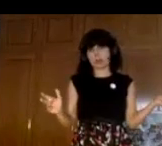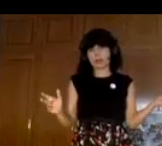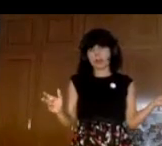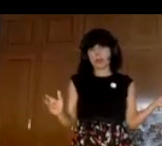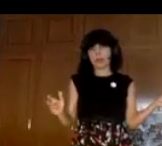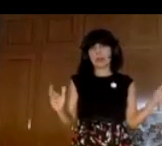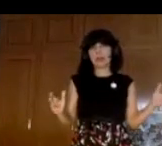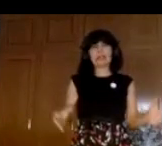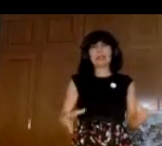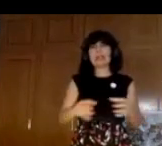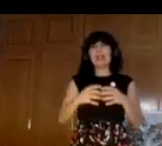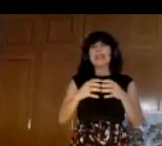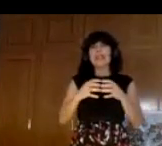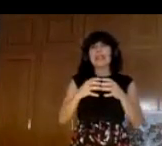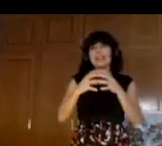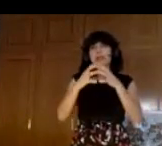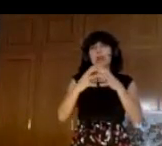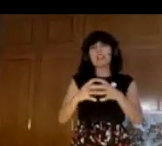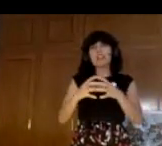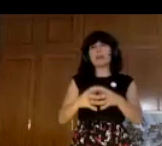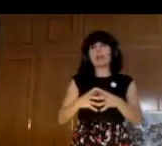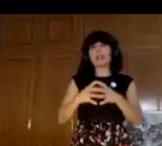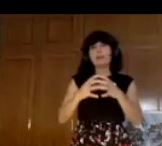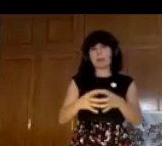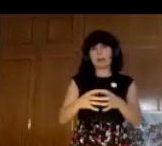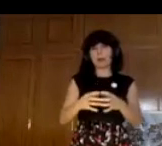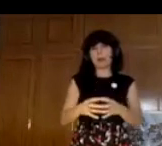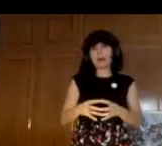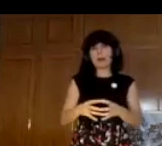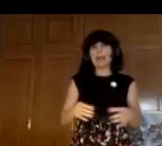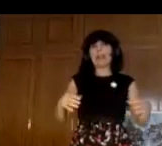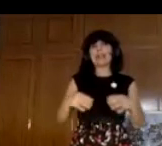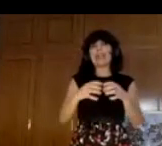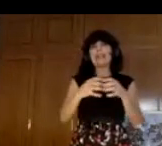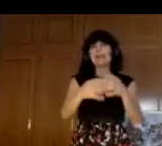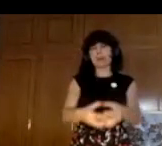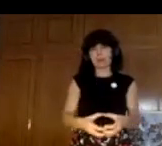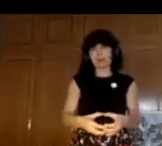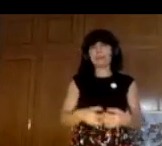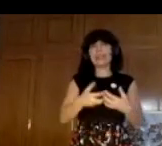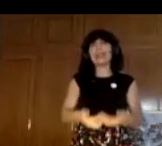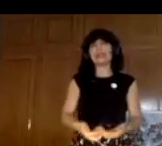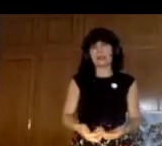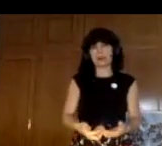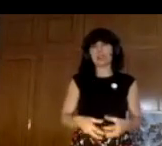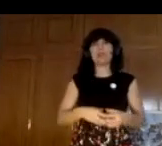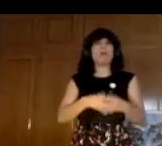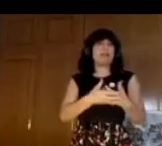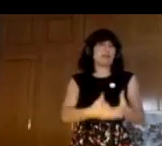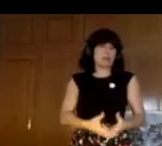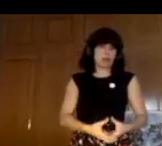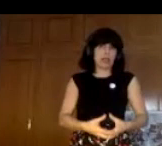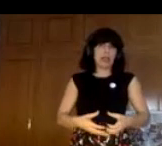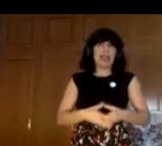son. ¿De acuerdo? Es decir, en el momento en el que tú creas un marco nuevo, la gente entra por tu marco y se queda en tu marco. Si tú